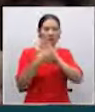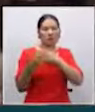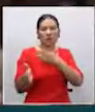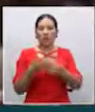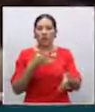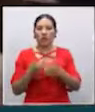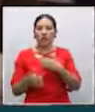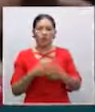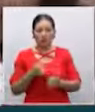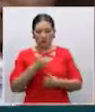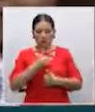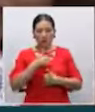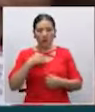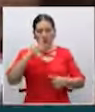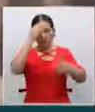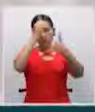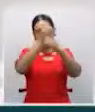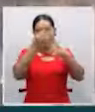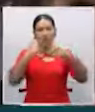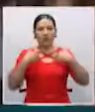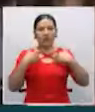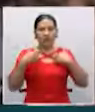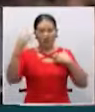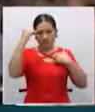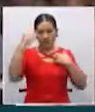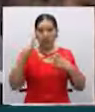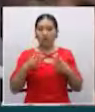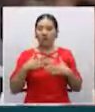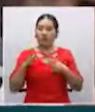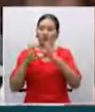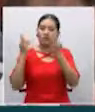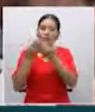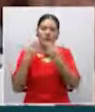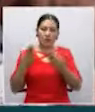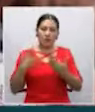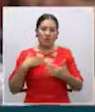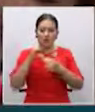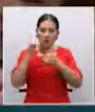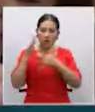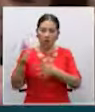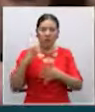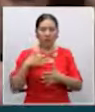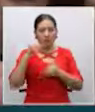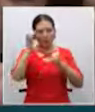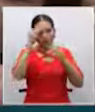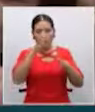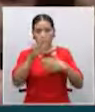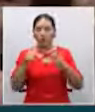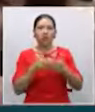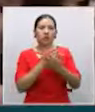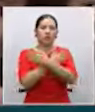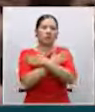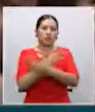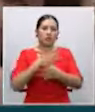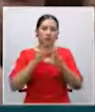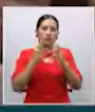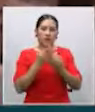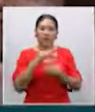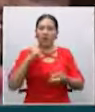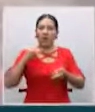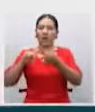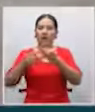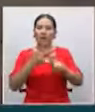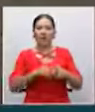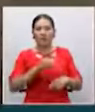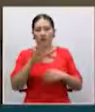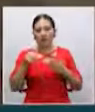saben realmente cuál es el objetivo que uno tiene en mente. Mi familia, obviamente, mis familiares, mi abuela, mis abuelos, saludo a todos mis familiares, a mis amigos de la innovación